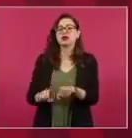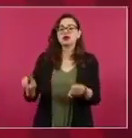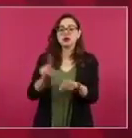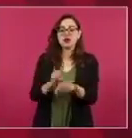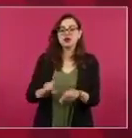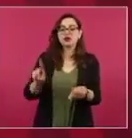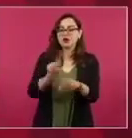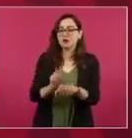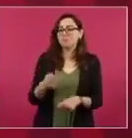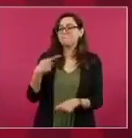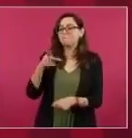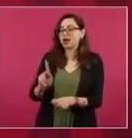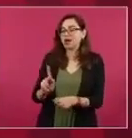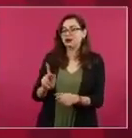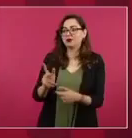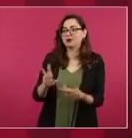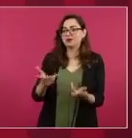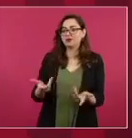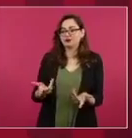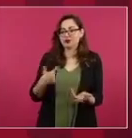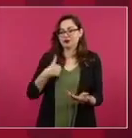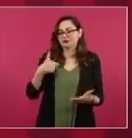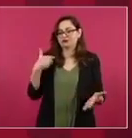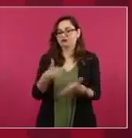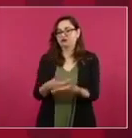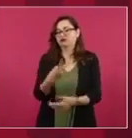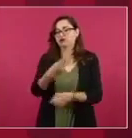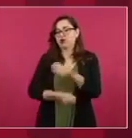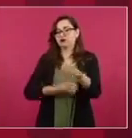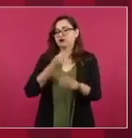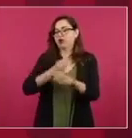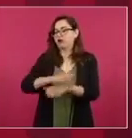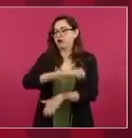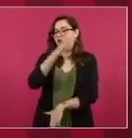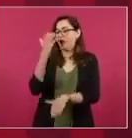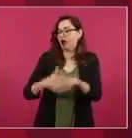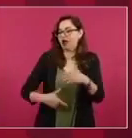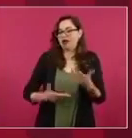hay que continuar con el movimiento para que se siga